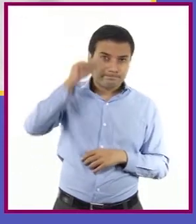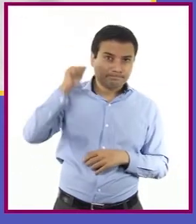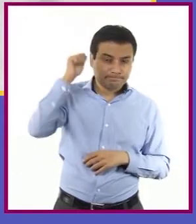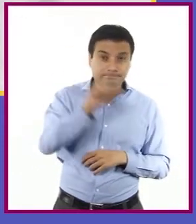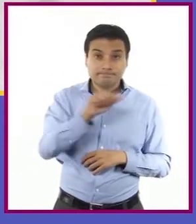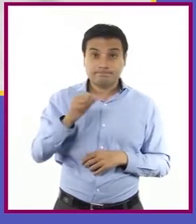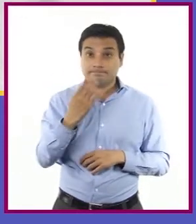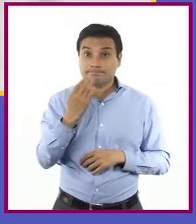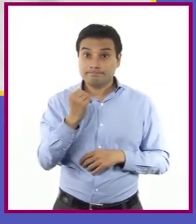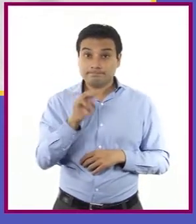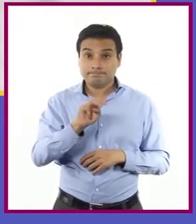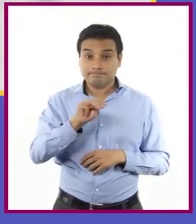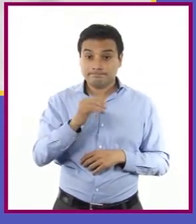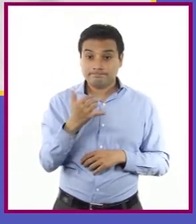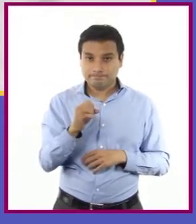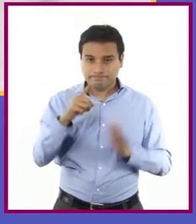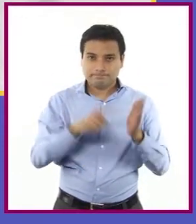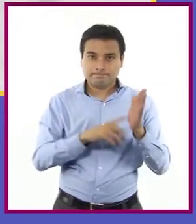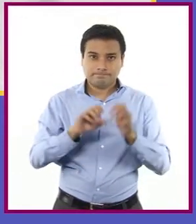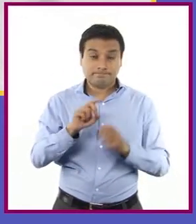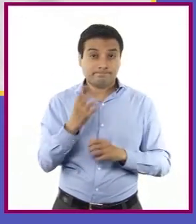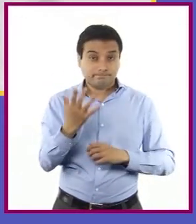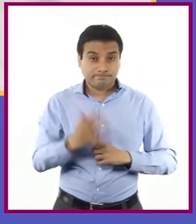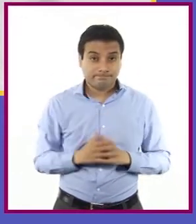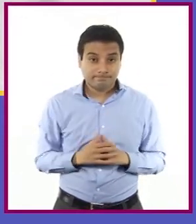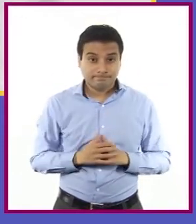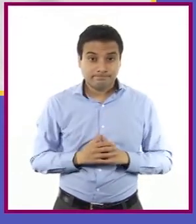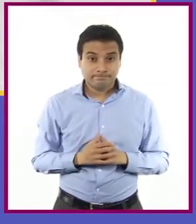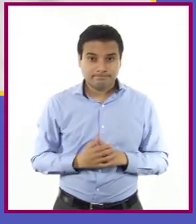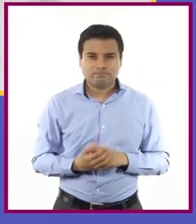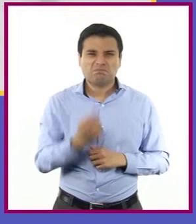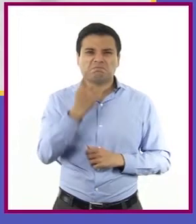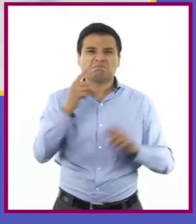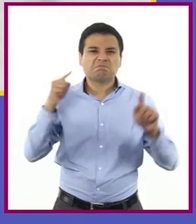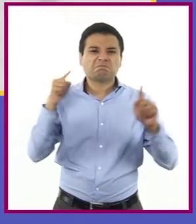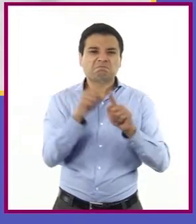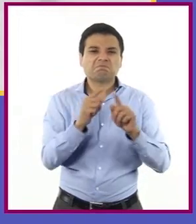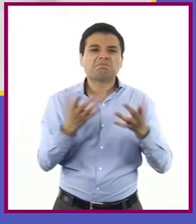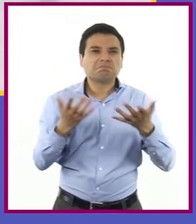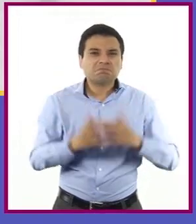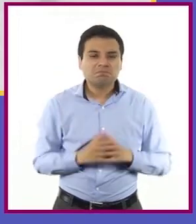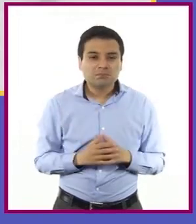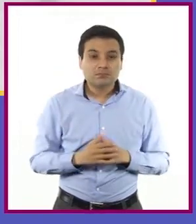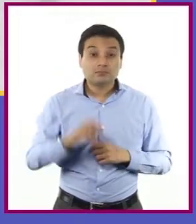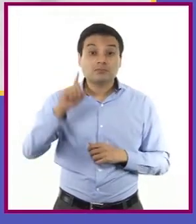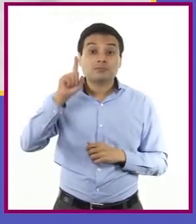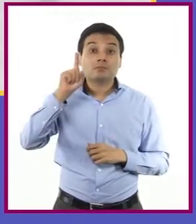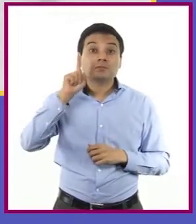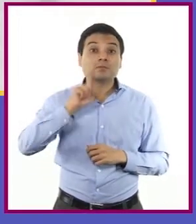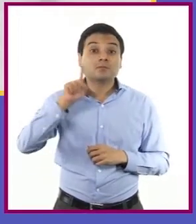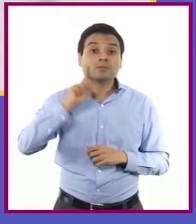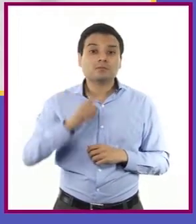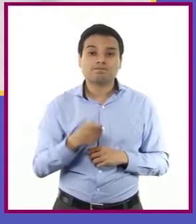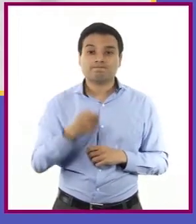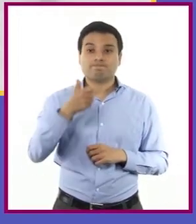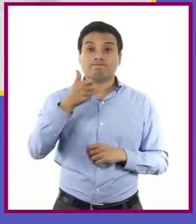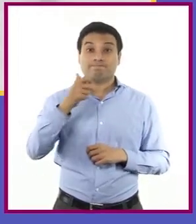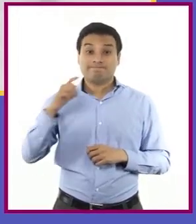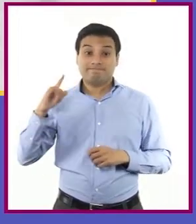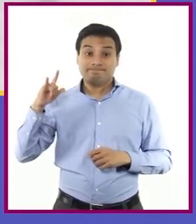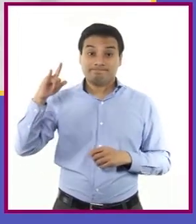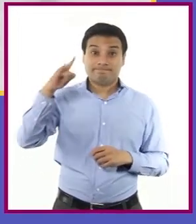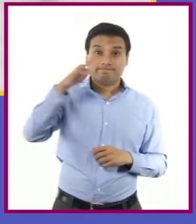al 9 de mayo de 1935. Uno de los objetivos era establecer la marca de ser la primer mujer